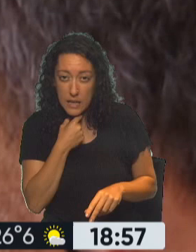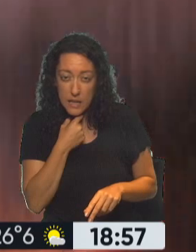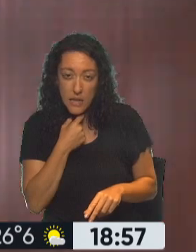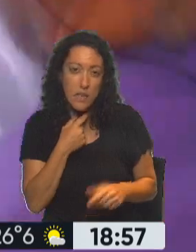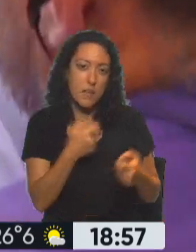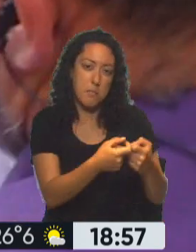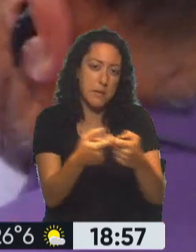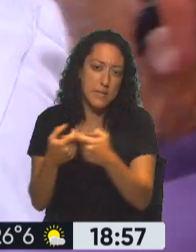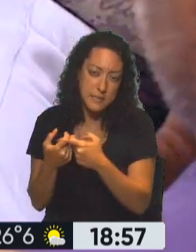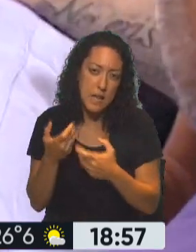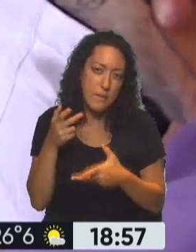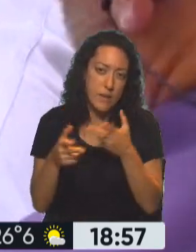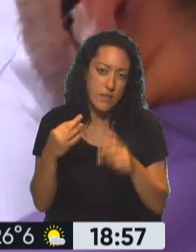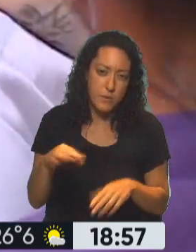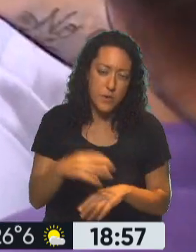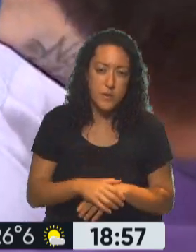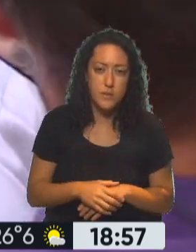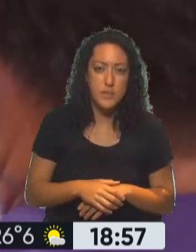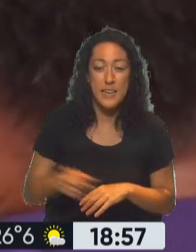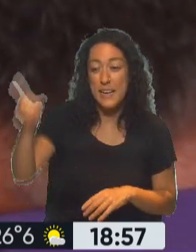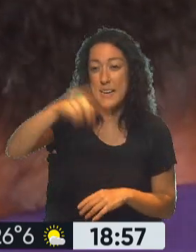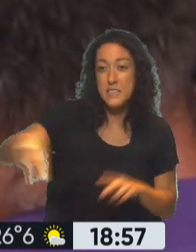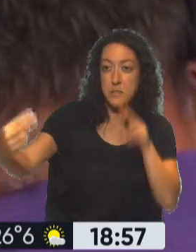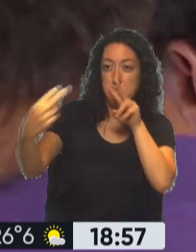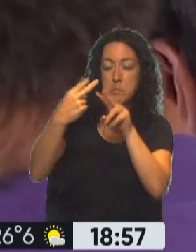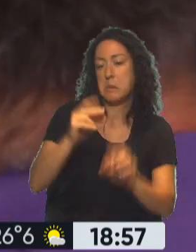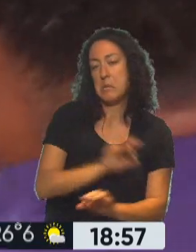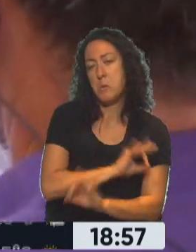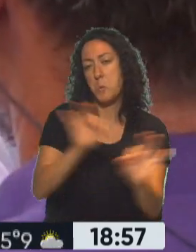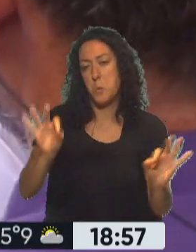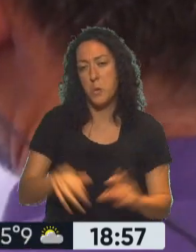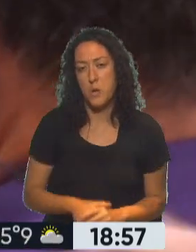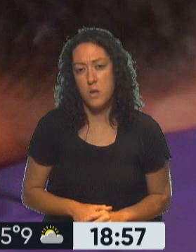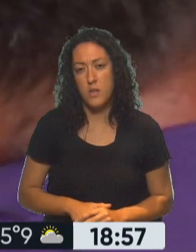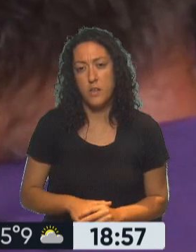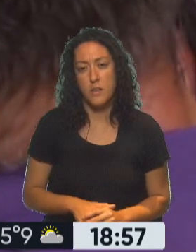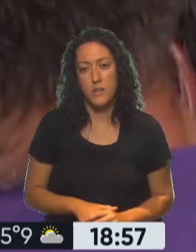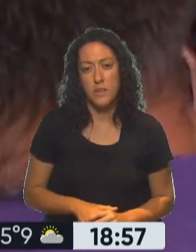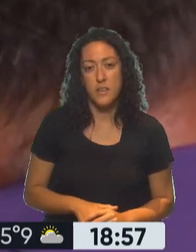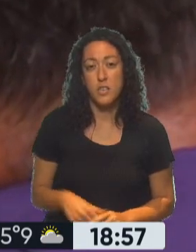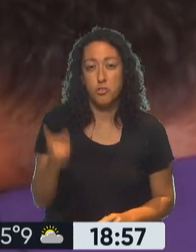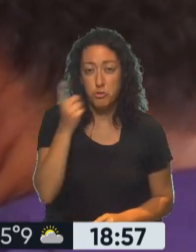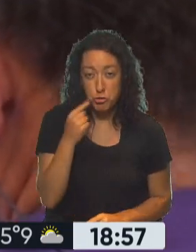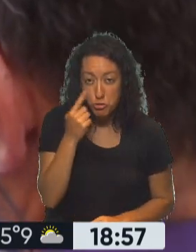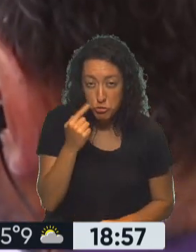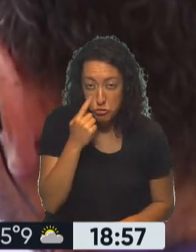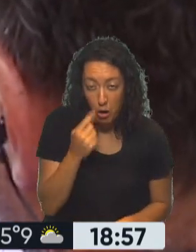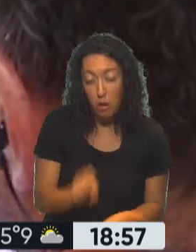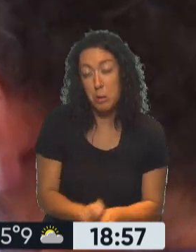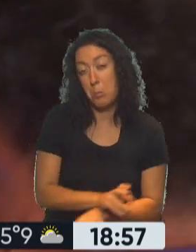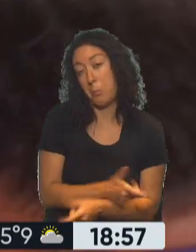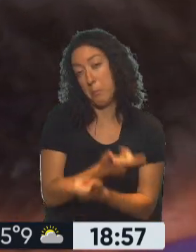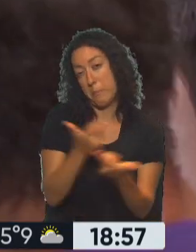certeza. Ninguno de ellos me miraron a la cara. Y que se pusiera a llorar tampoco me conmovía,